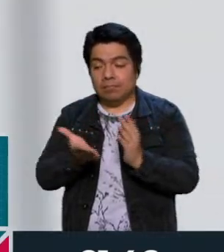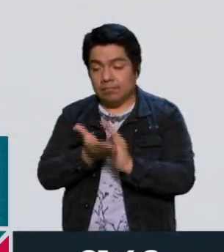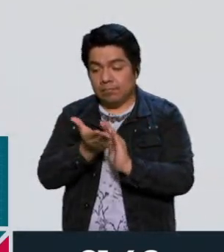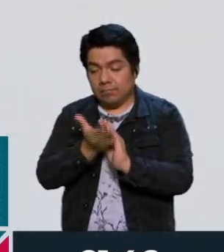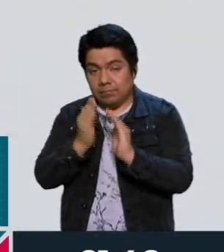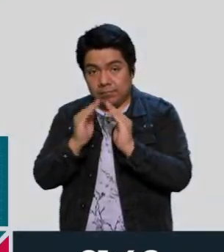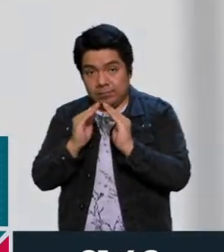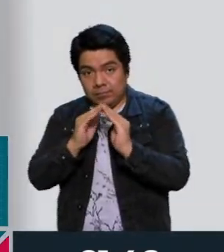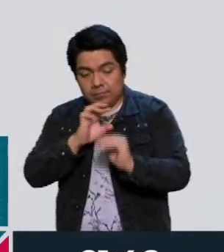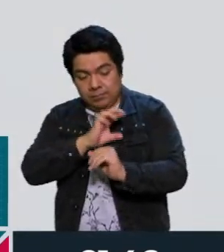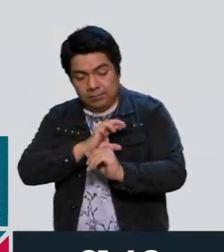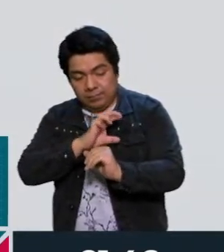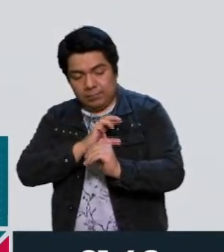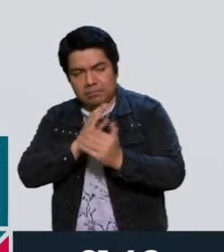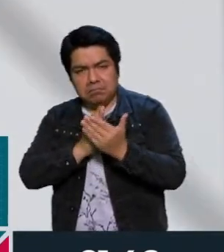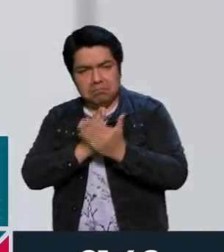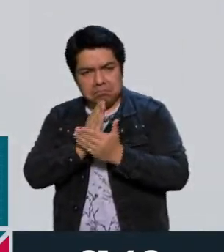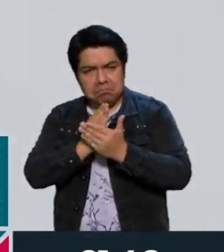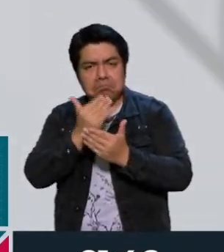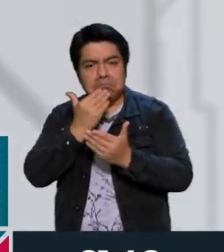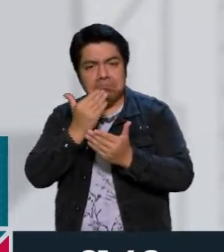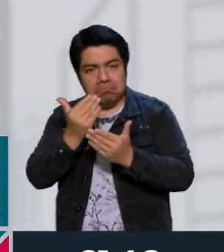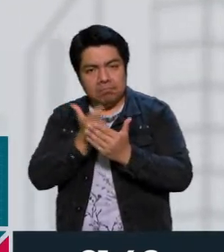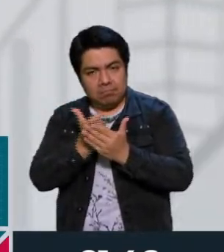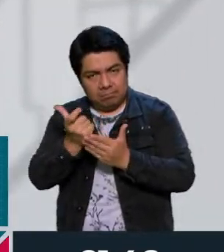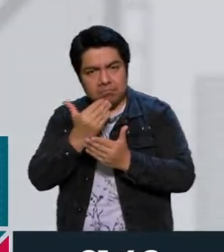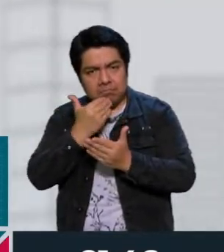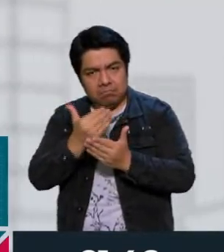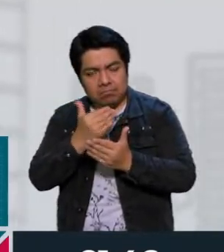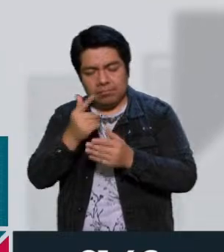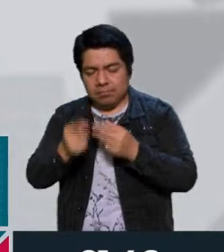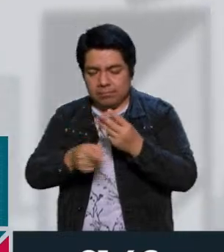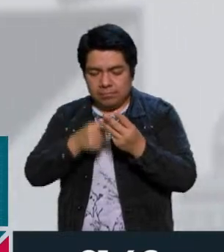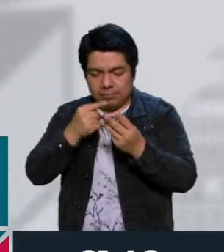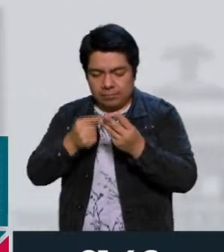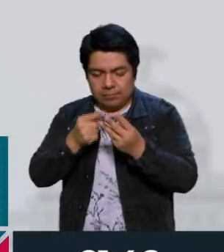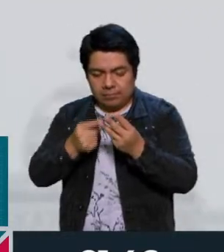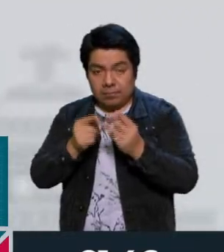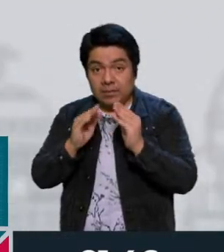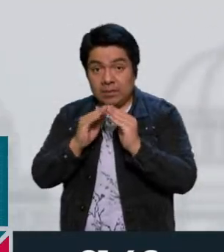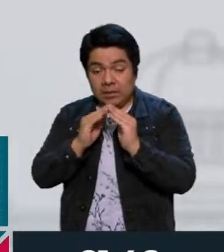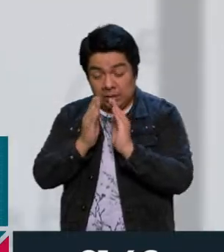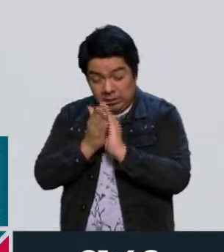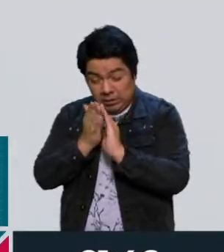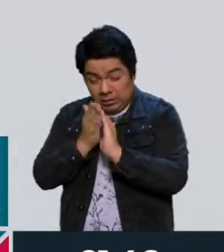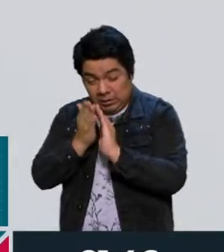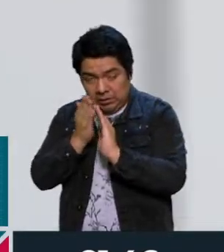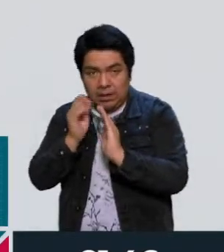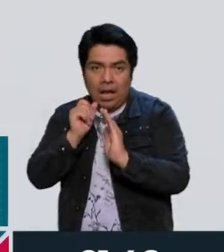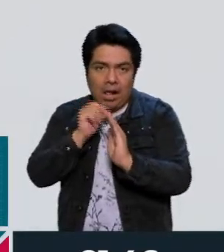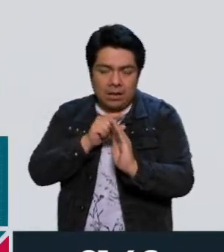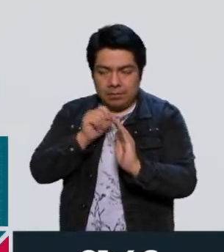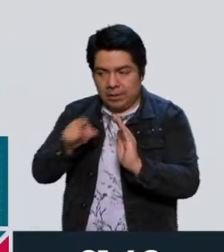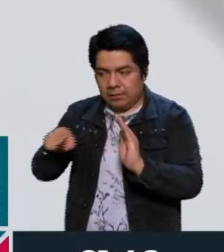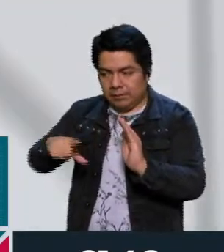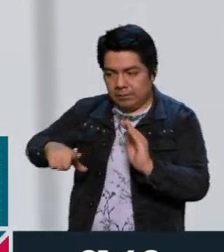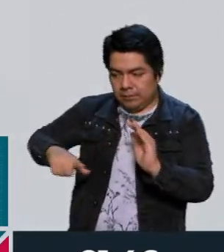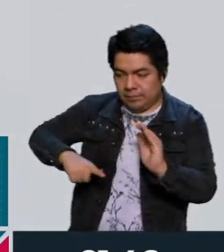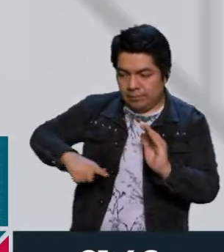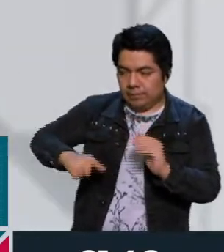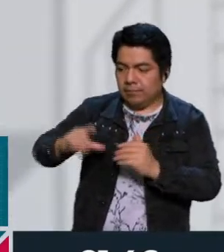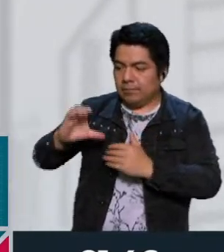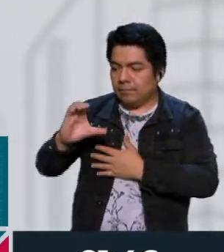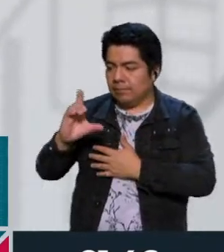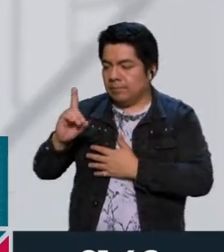en arrendamiento asequible, el fomento en general a la producción de vivienda asequible, tanto la que el gobierno de la Ciudad de